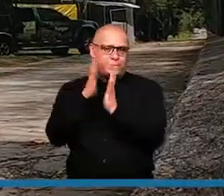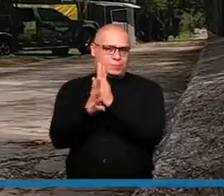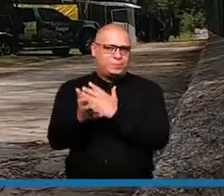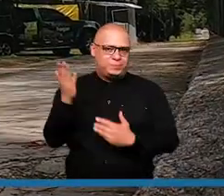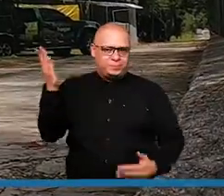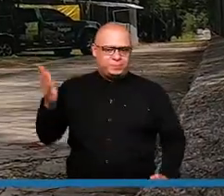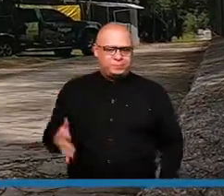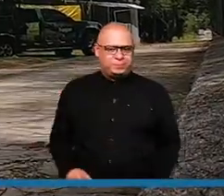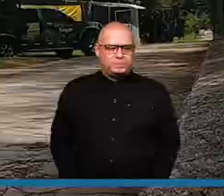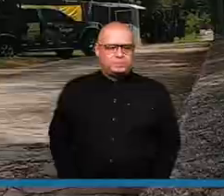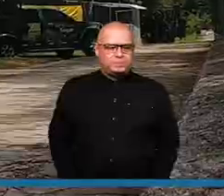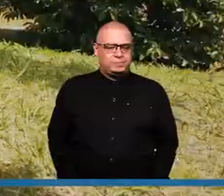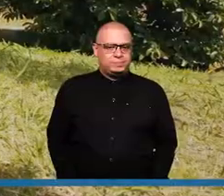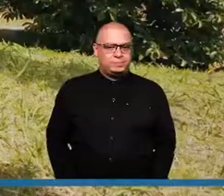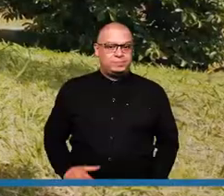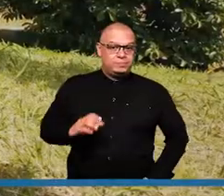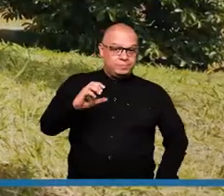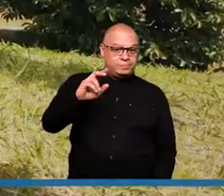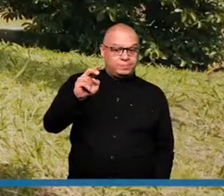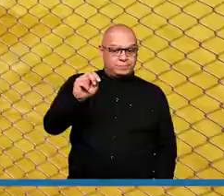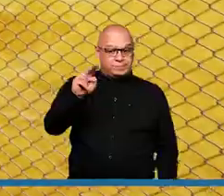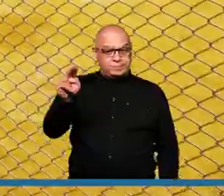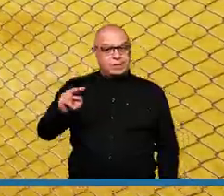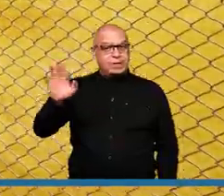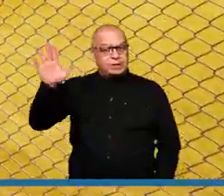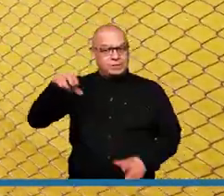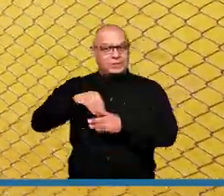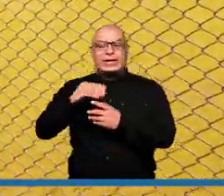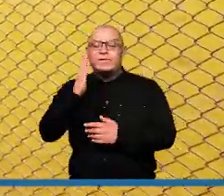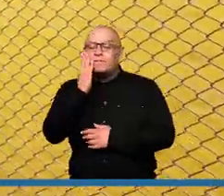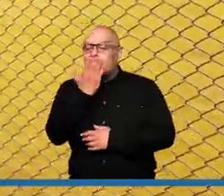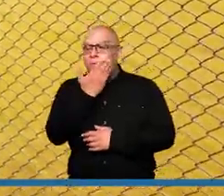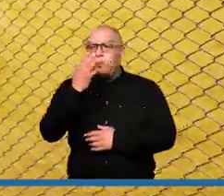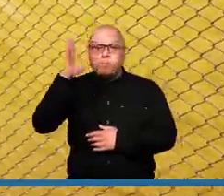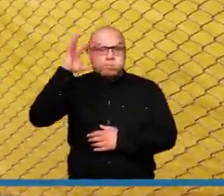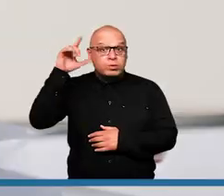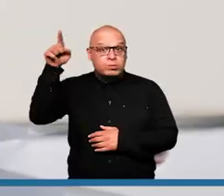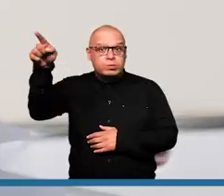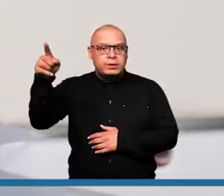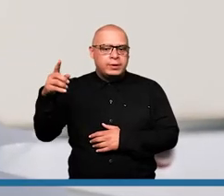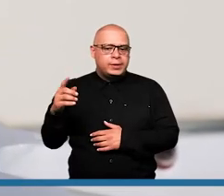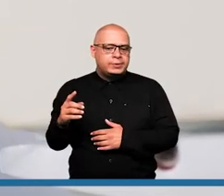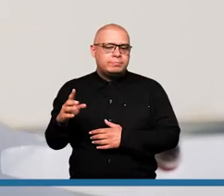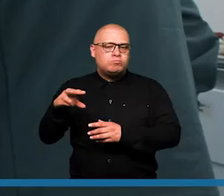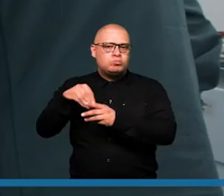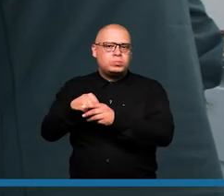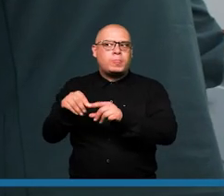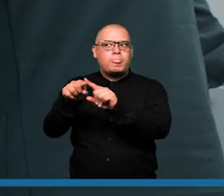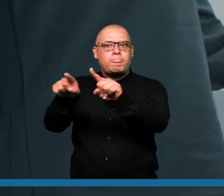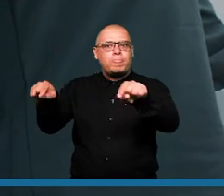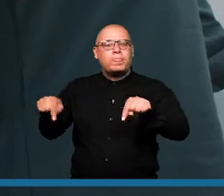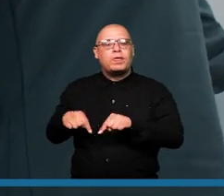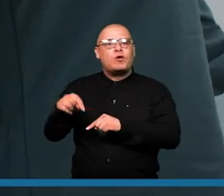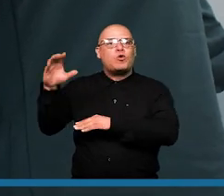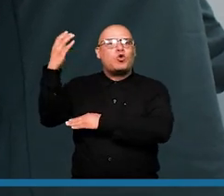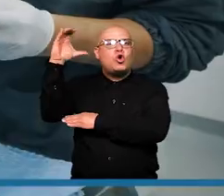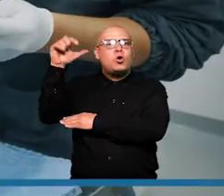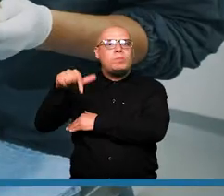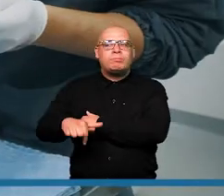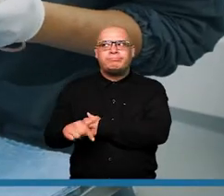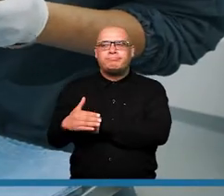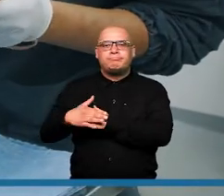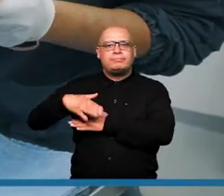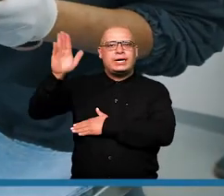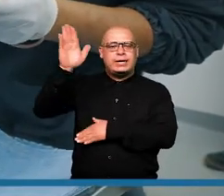El CAP del área metropolitana del Valle de Aburrá se ha convertido en uno de los CAP referentes de Colombia y de la región, de